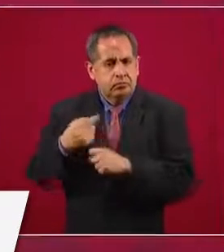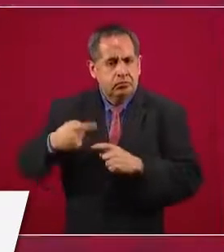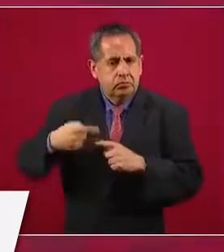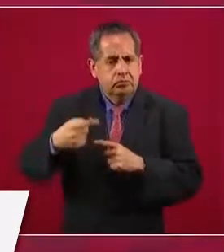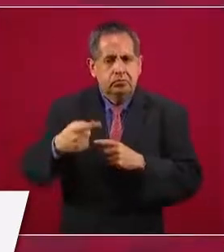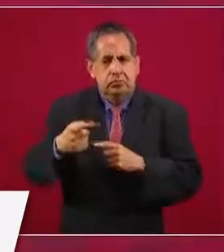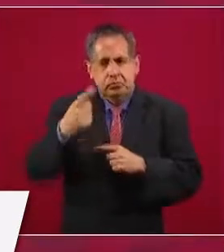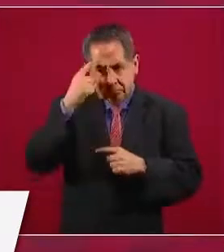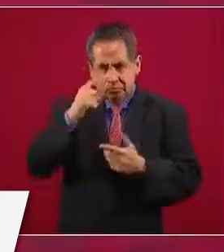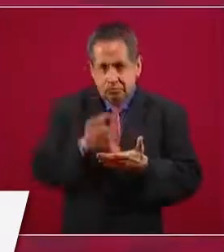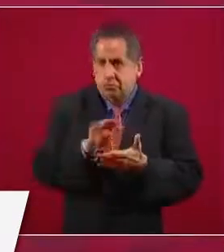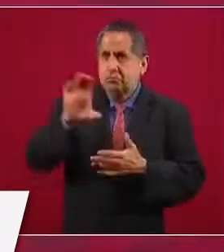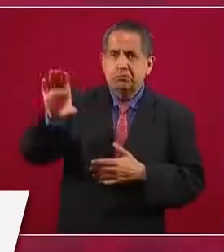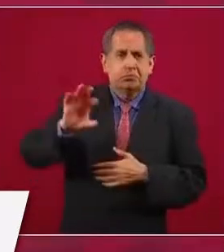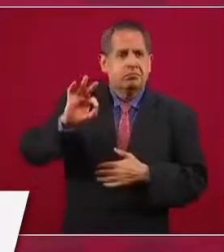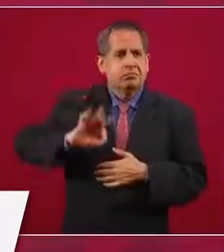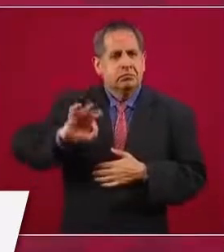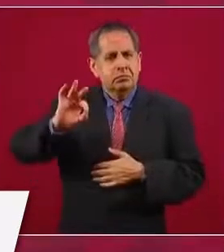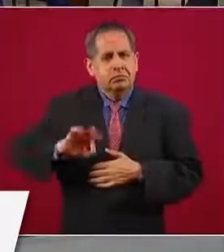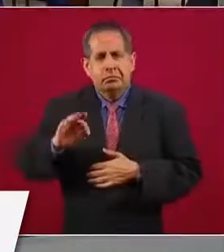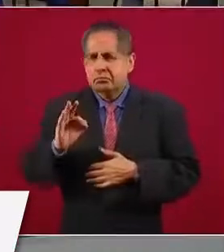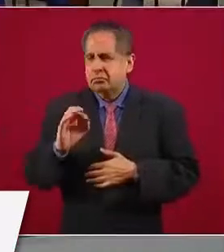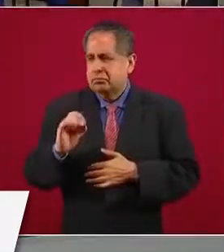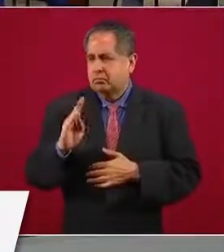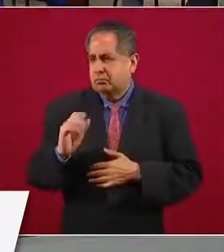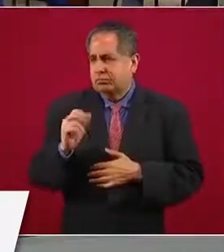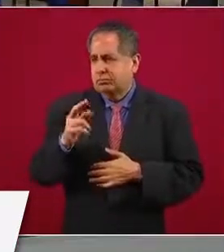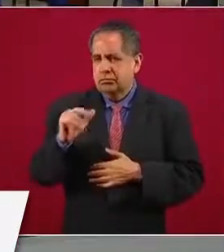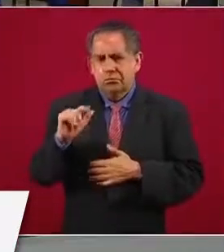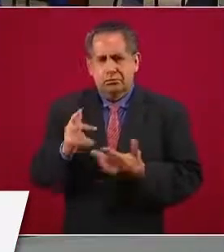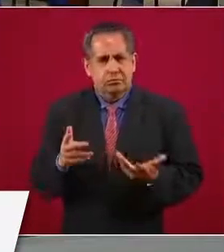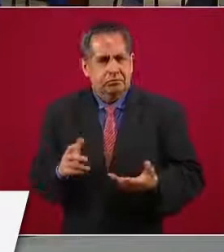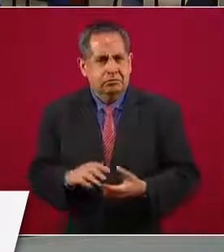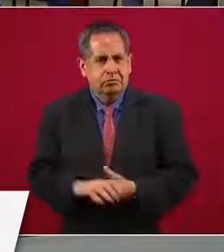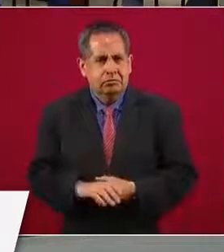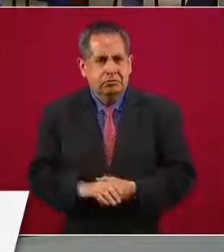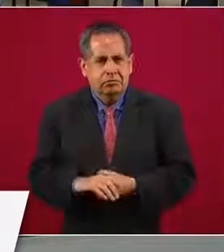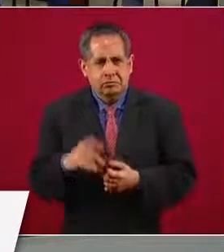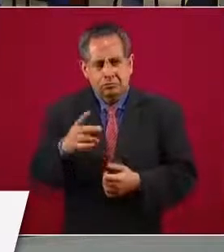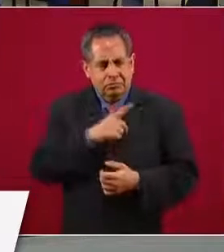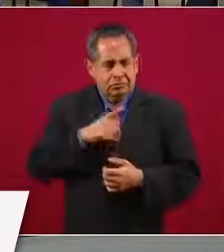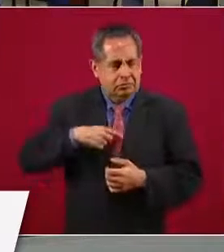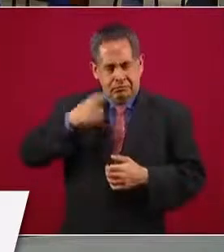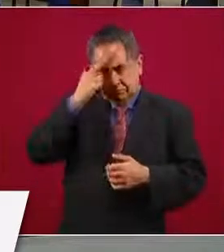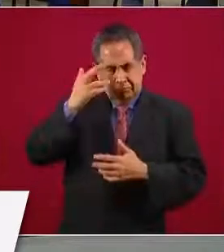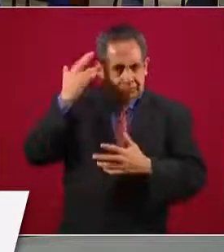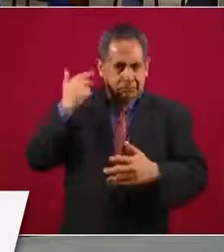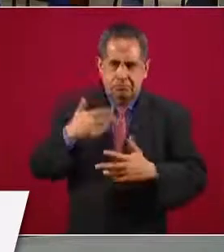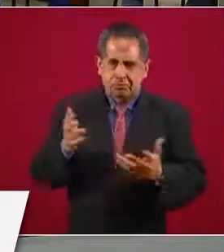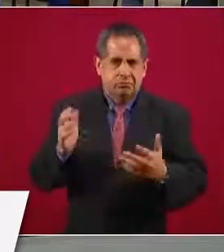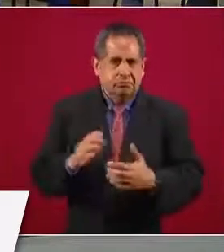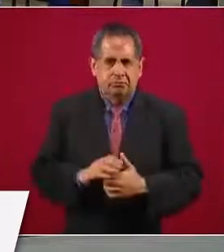solo para pagar intereses del ropero de esa fecha